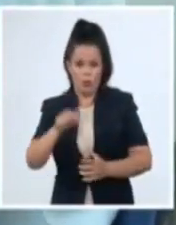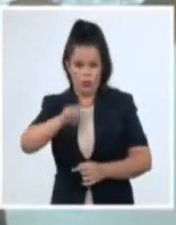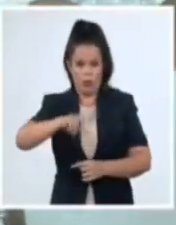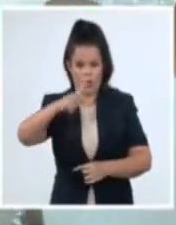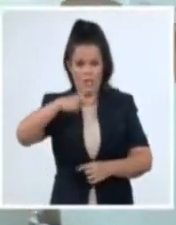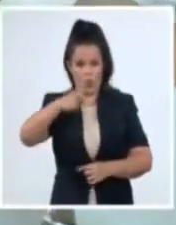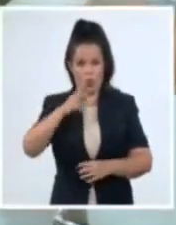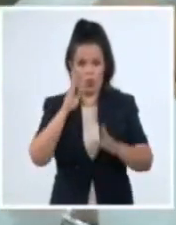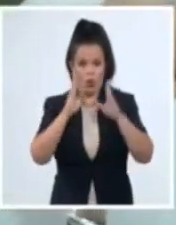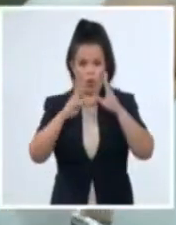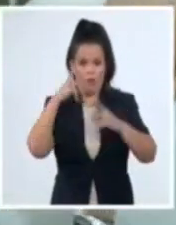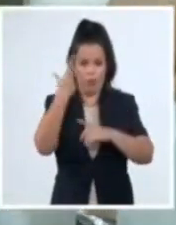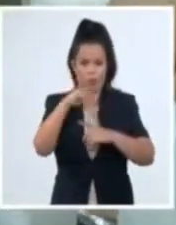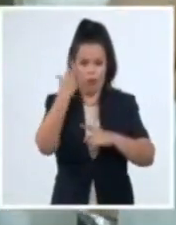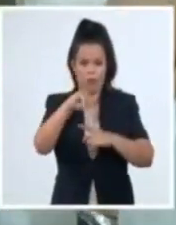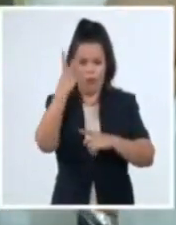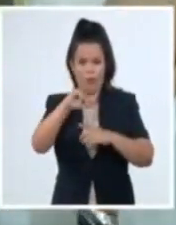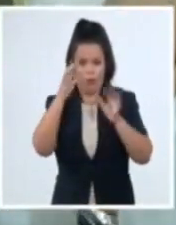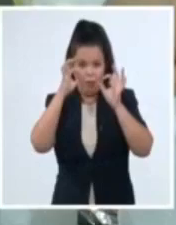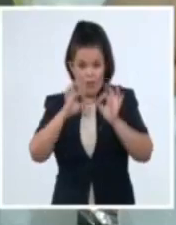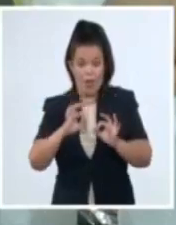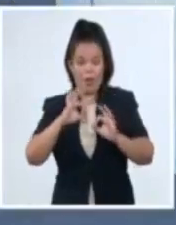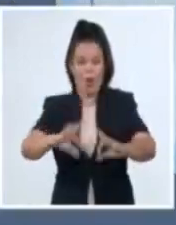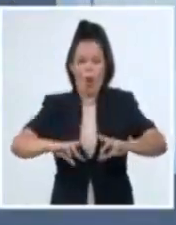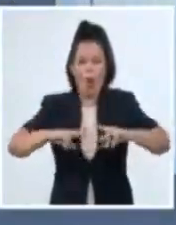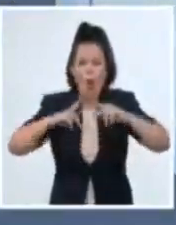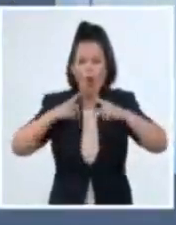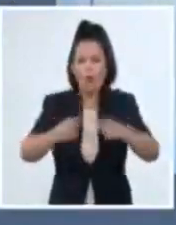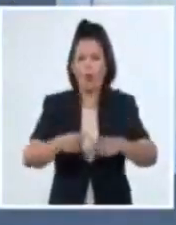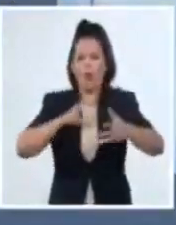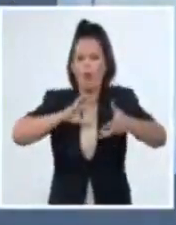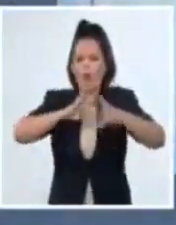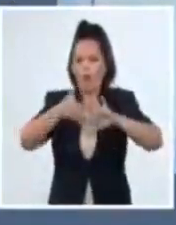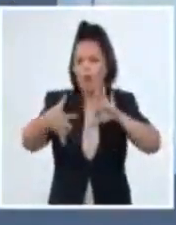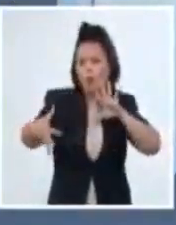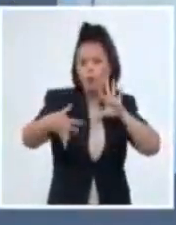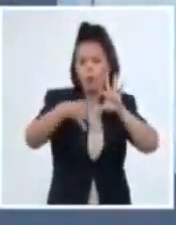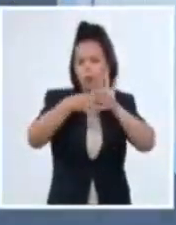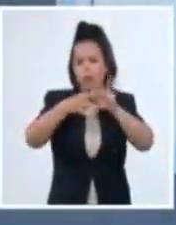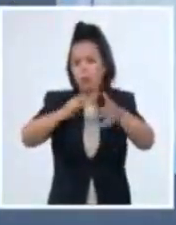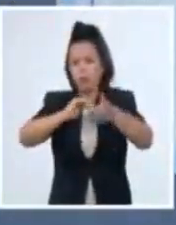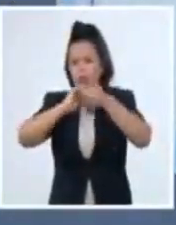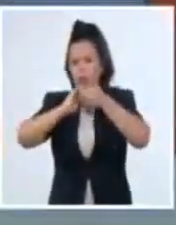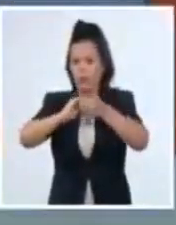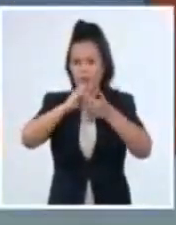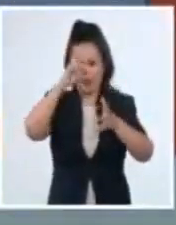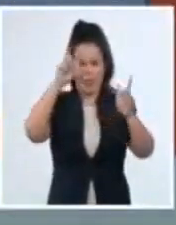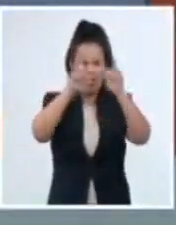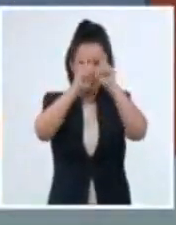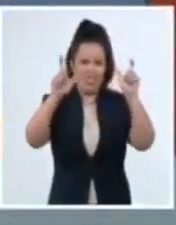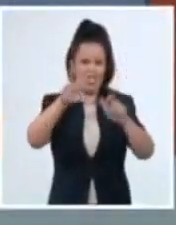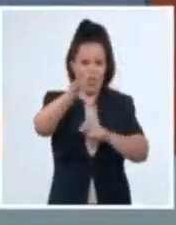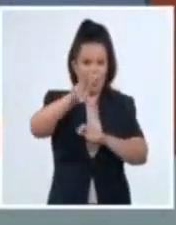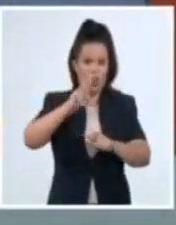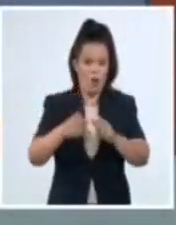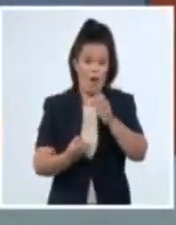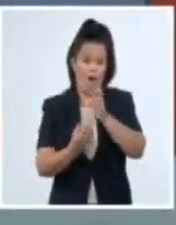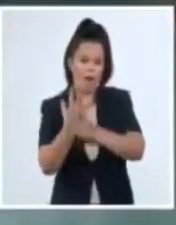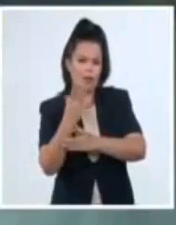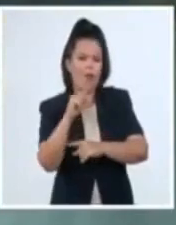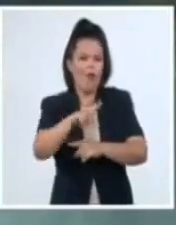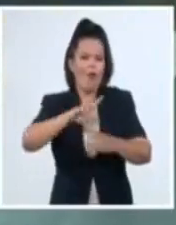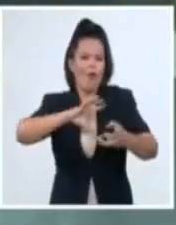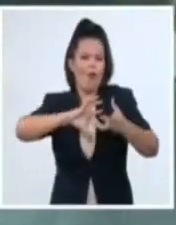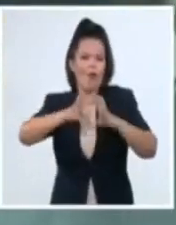con el fármaco cubano vuelve a ser otra manera de estrechar ciencia e innovación entre ambos países, una esperanza para